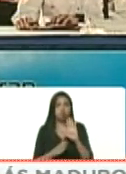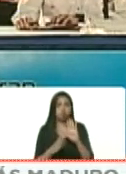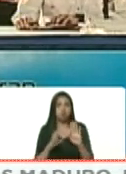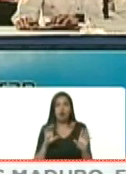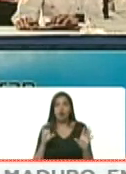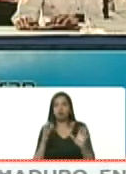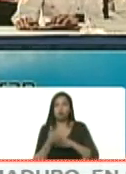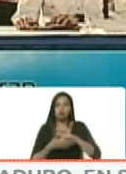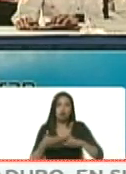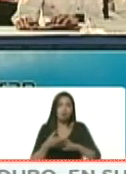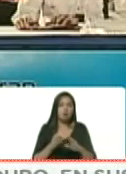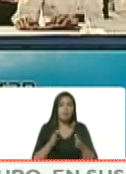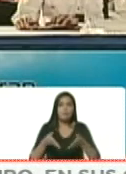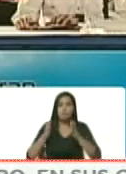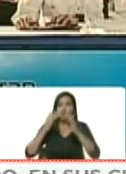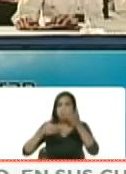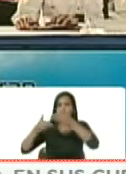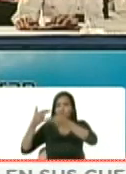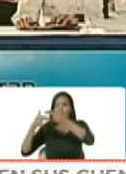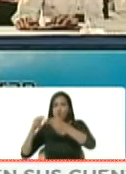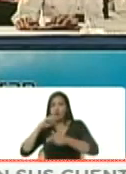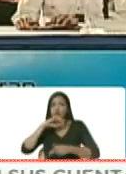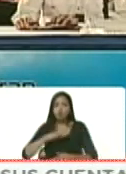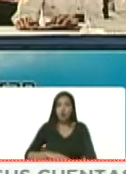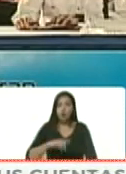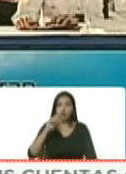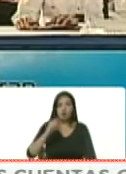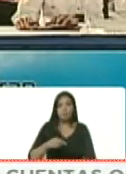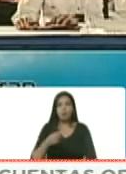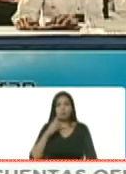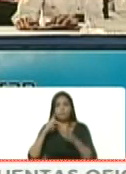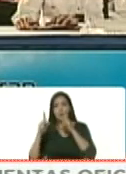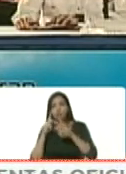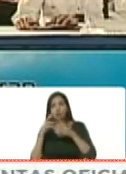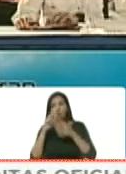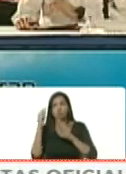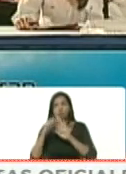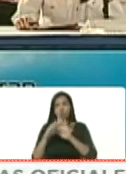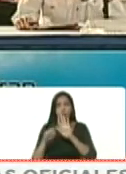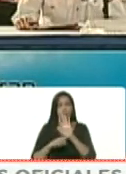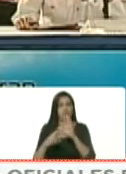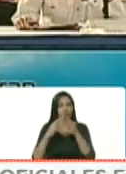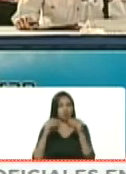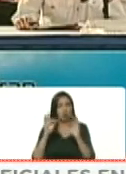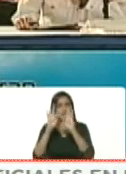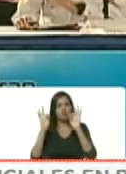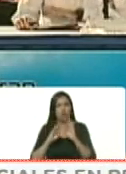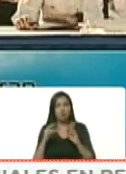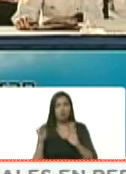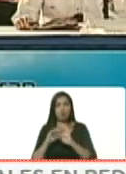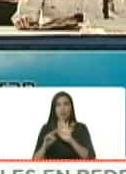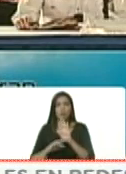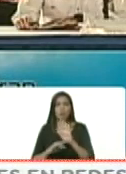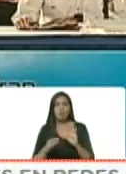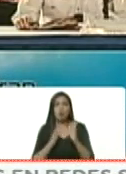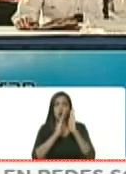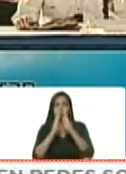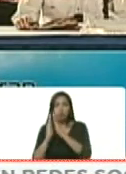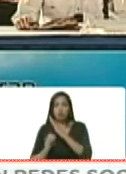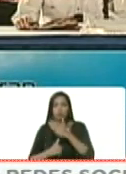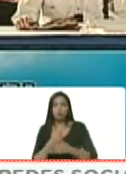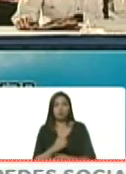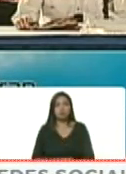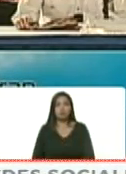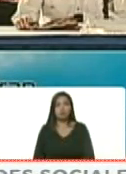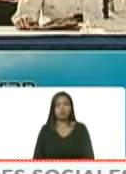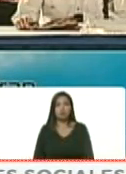coyunturales, estructurales, históricos, políticos, de todo tipo, agendando, ordenando,